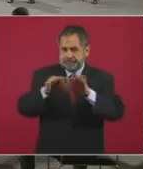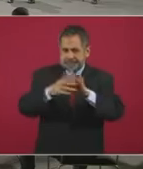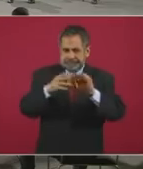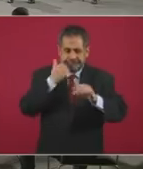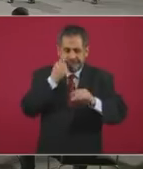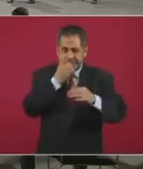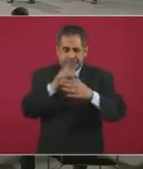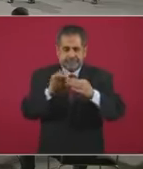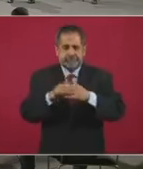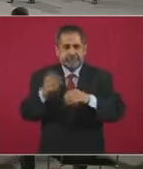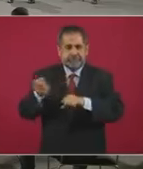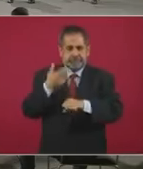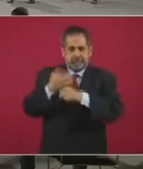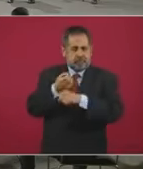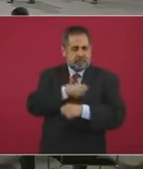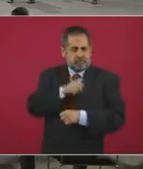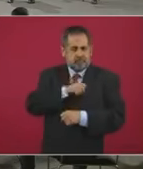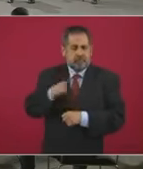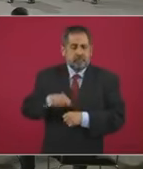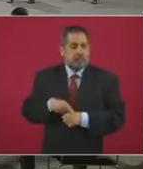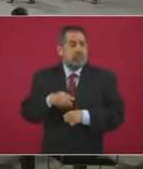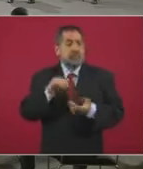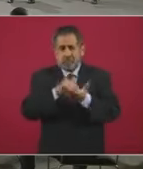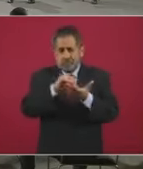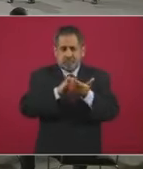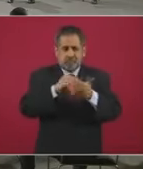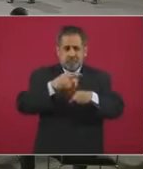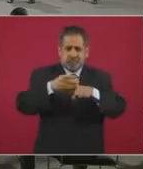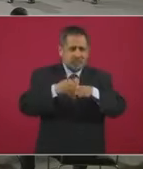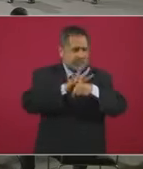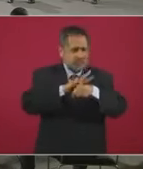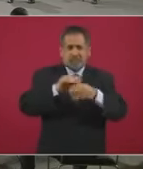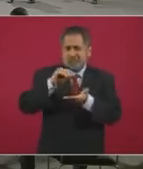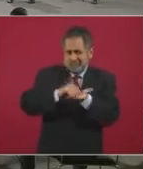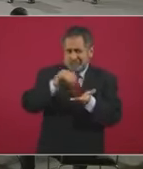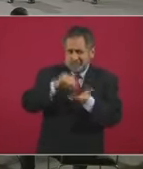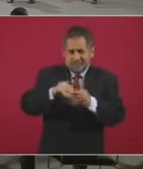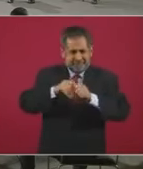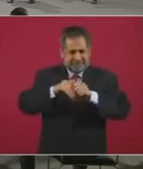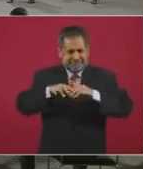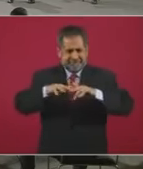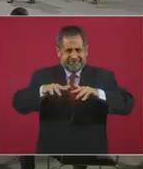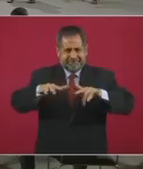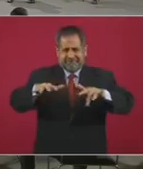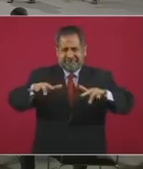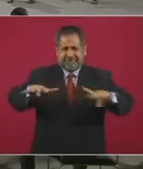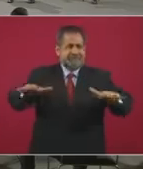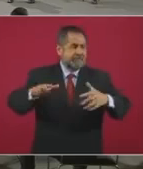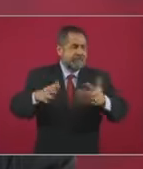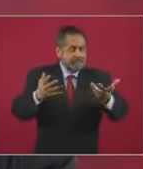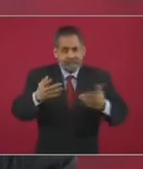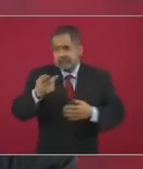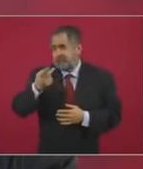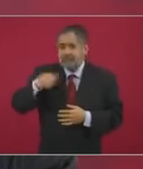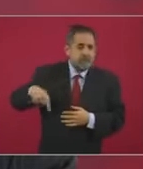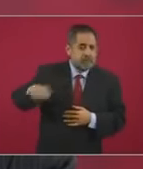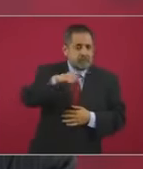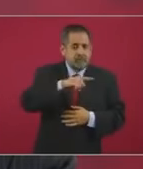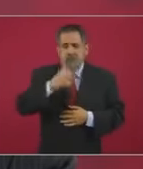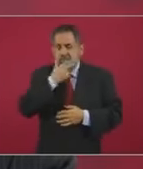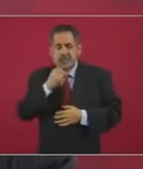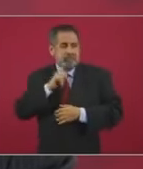dijo el secretario de Salud, es la epidemia sigue activa, y de todas y todos los ciudadanos, las